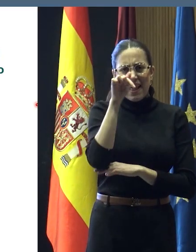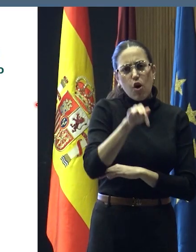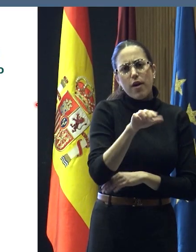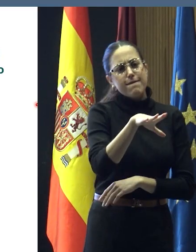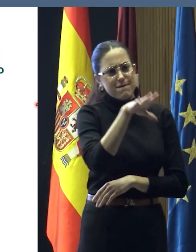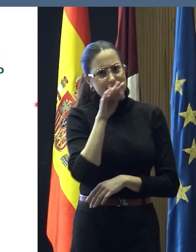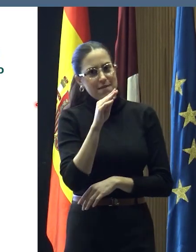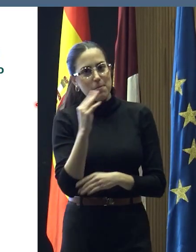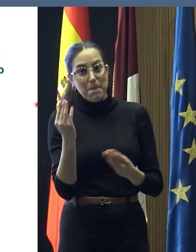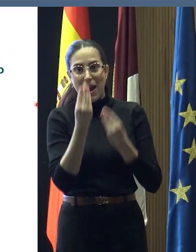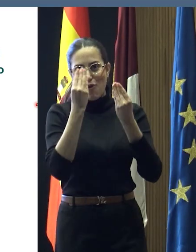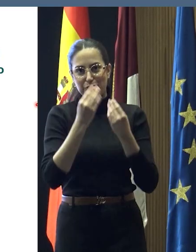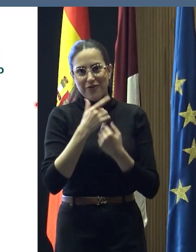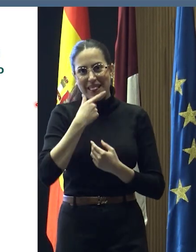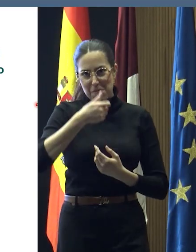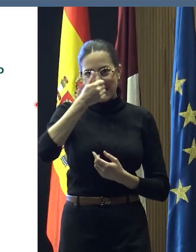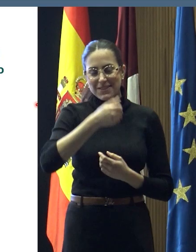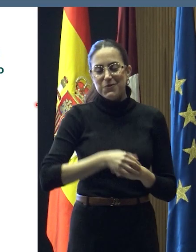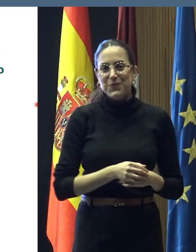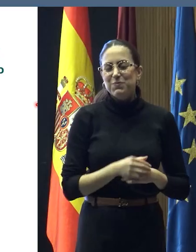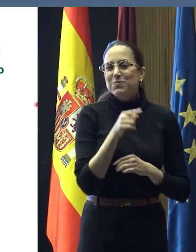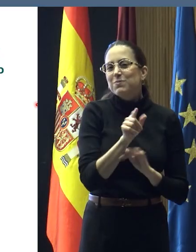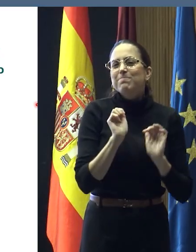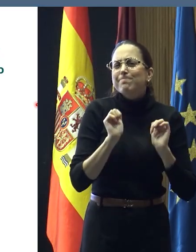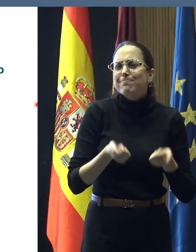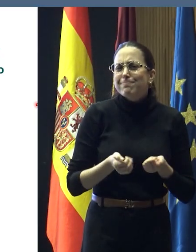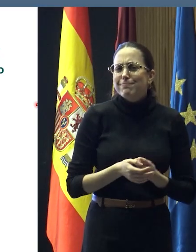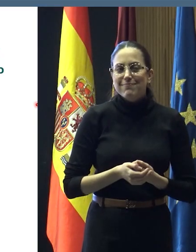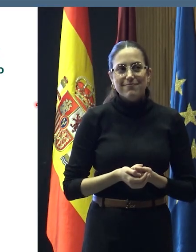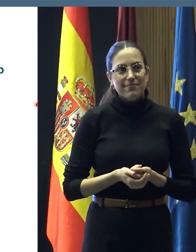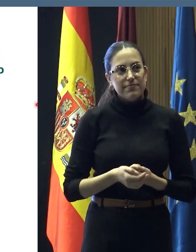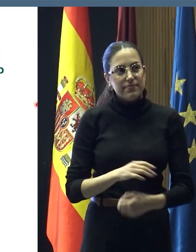¿no? En principio, pues